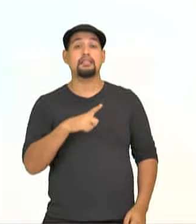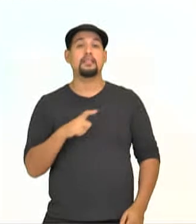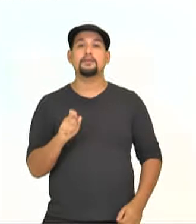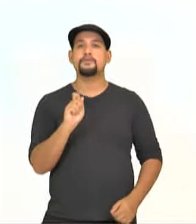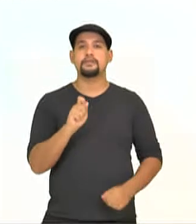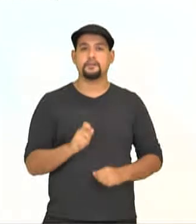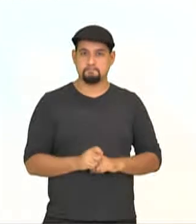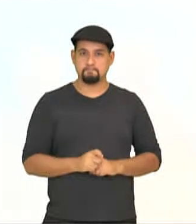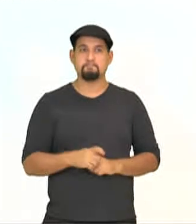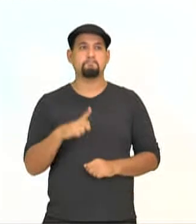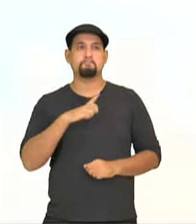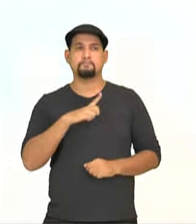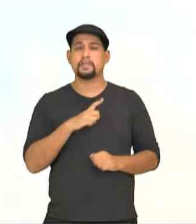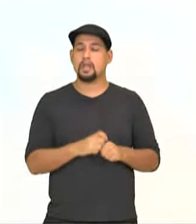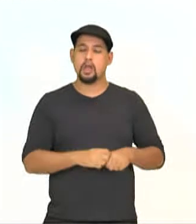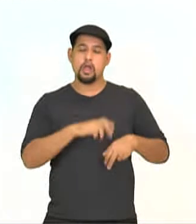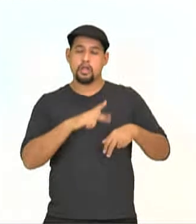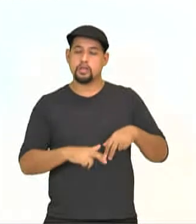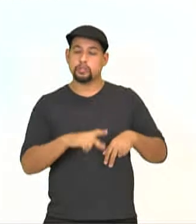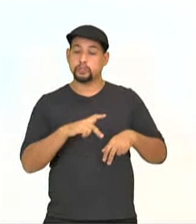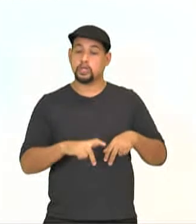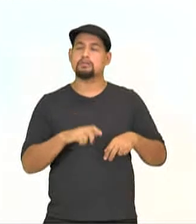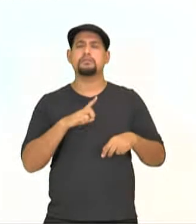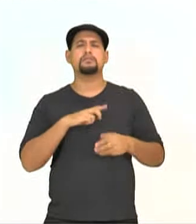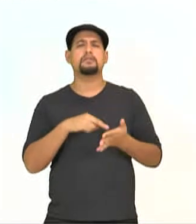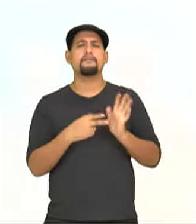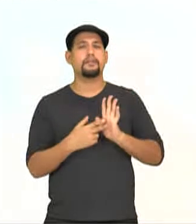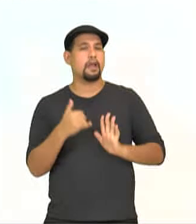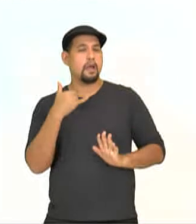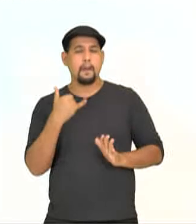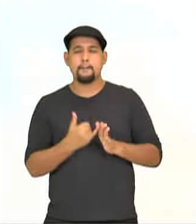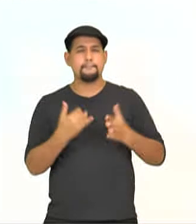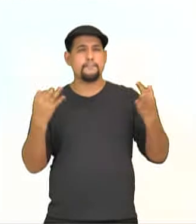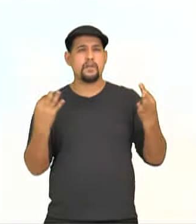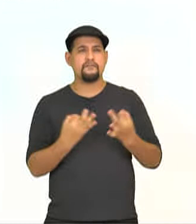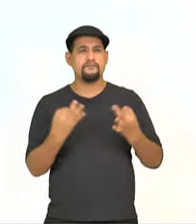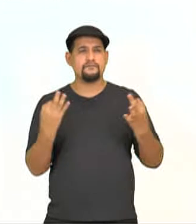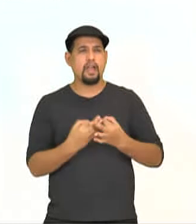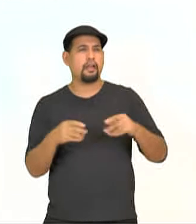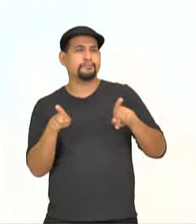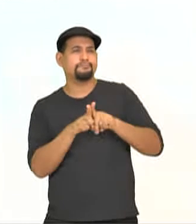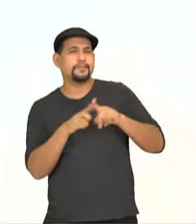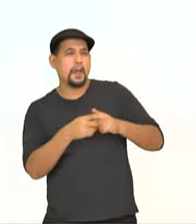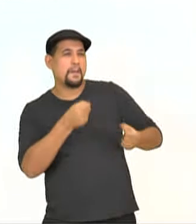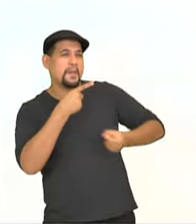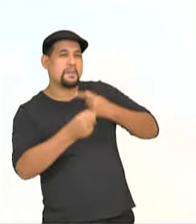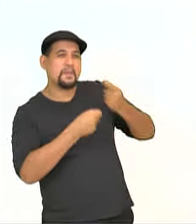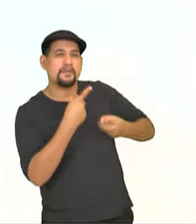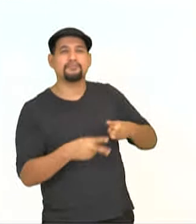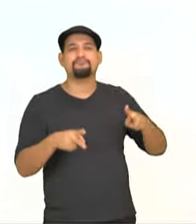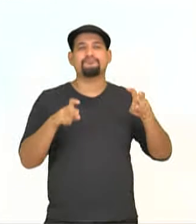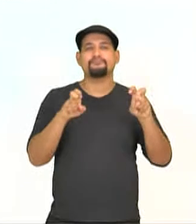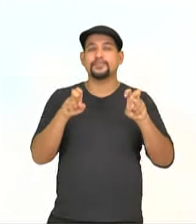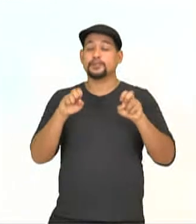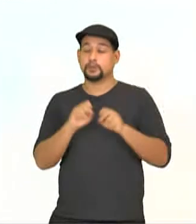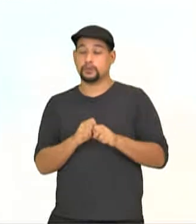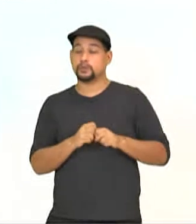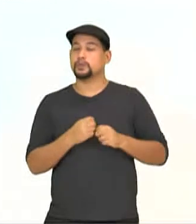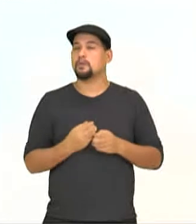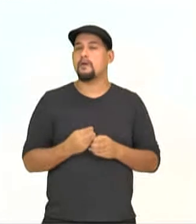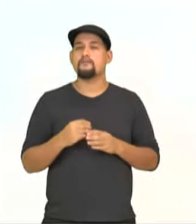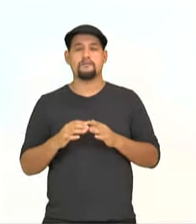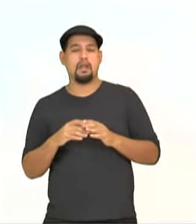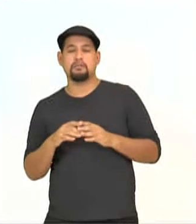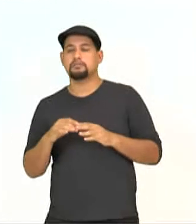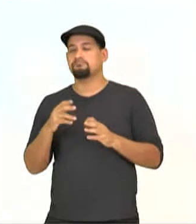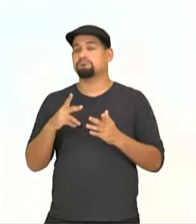Quaid y René Russo son la pareja perfecta en esta comedia sobre dos padres solteros que